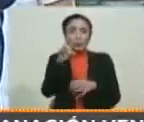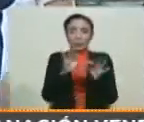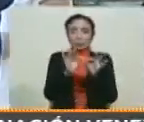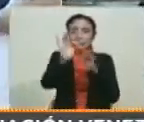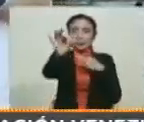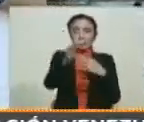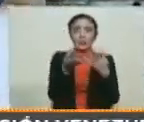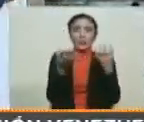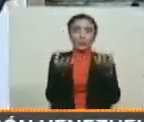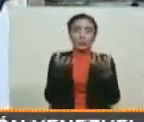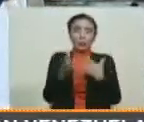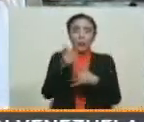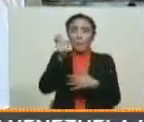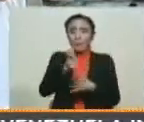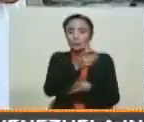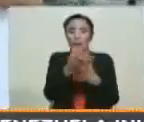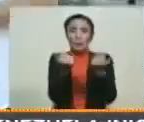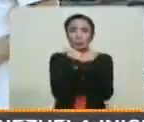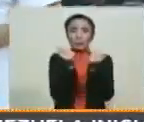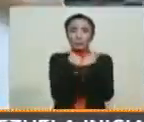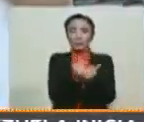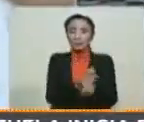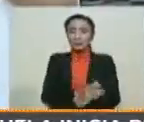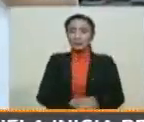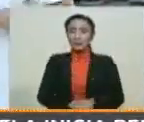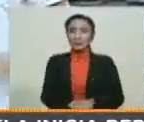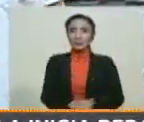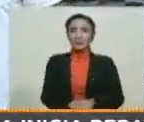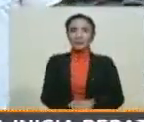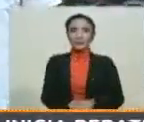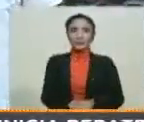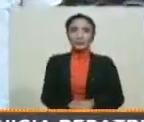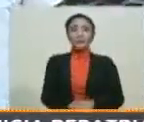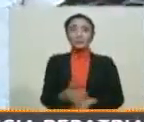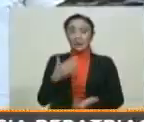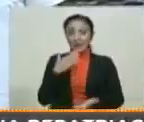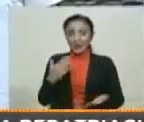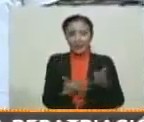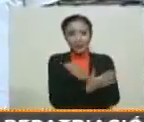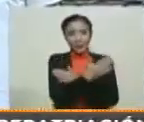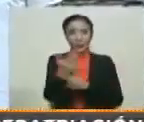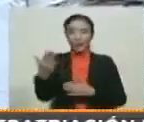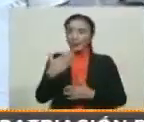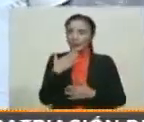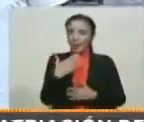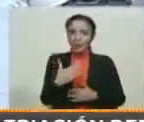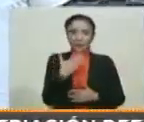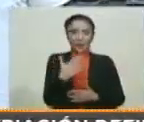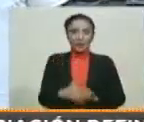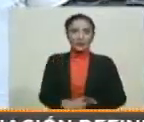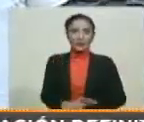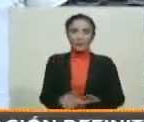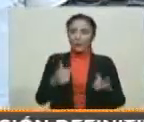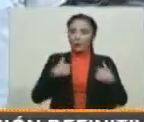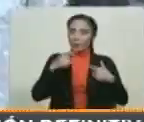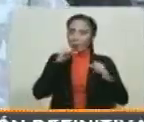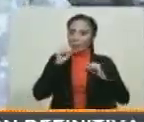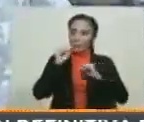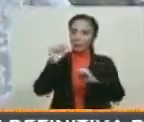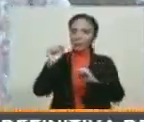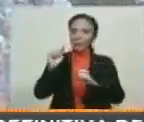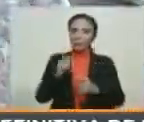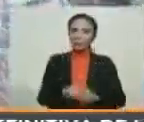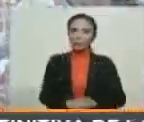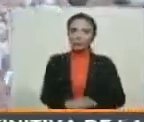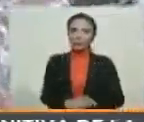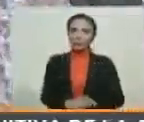en el pueblo de acarigua gracias portuguesa con nicolás maduro mano